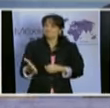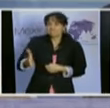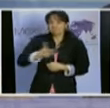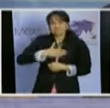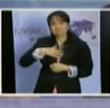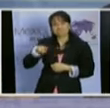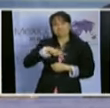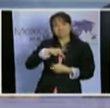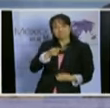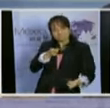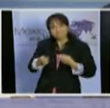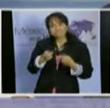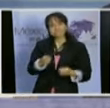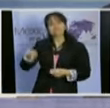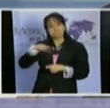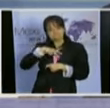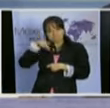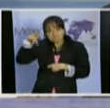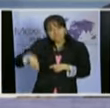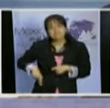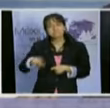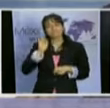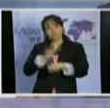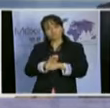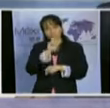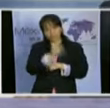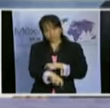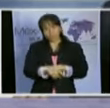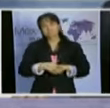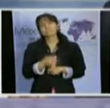Como lo afirmamos en nuestra Declaración de la Sociedad Civil,